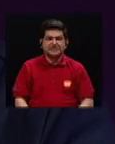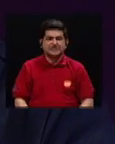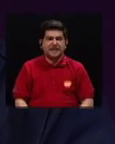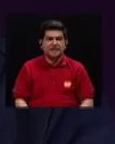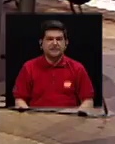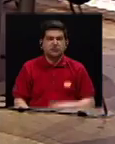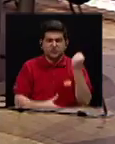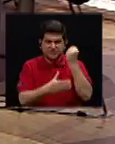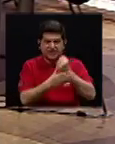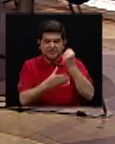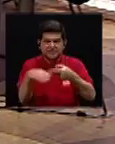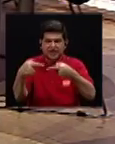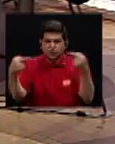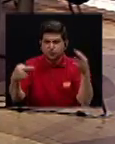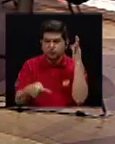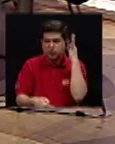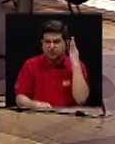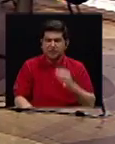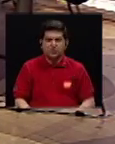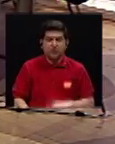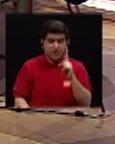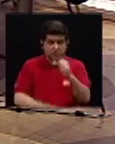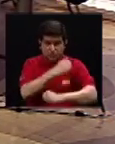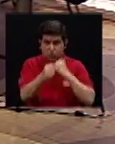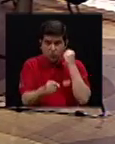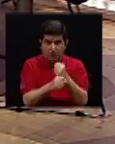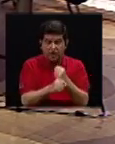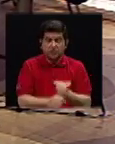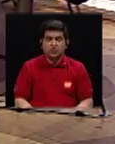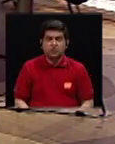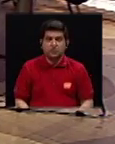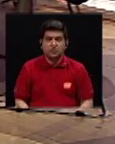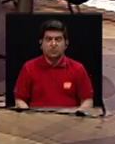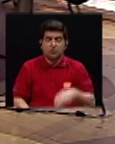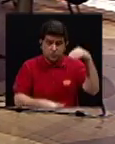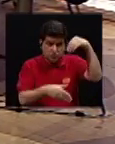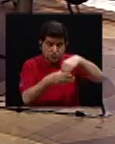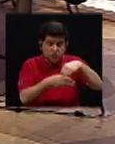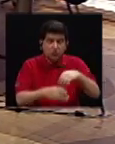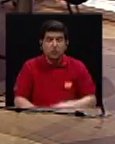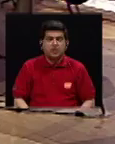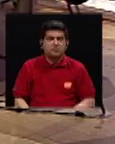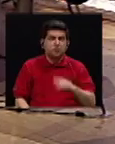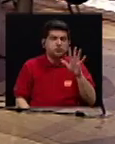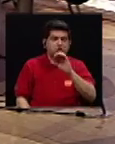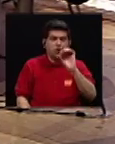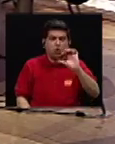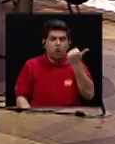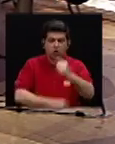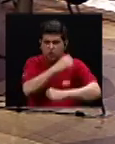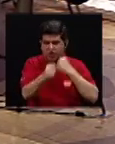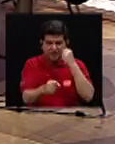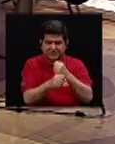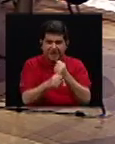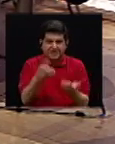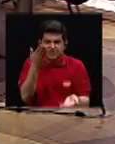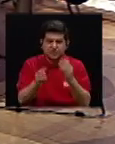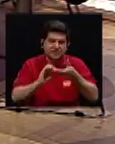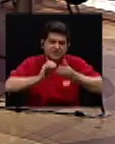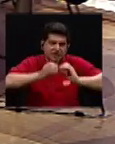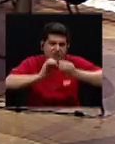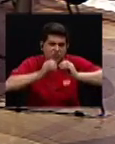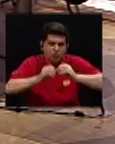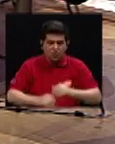feminicidios eh al año verdad es decir si si tomamos en un periodo de 5 o 10 años probablemente el número